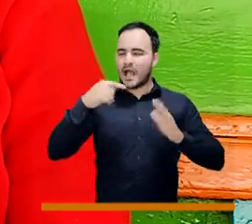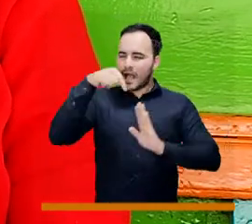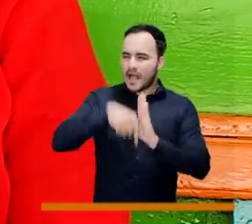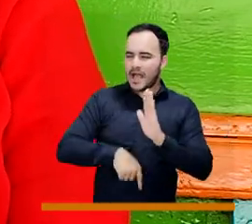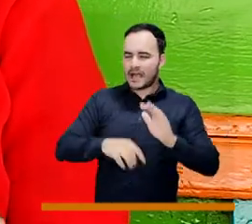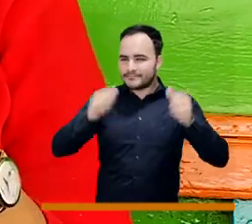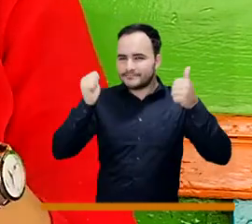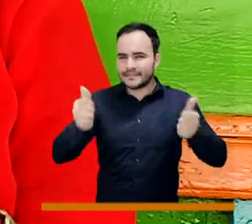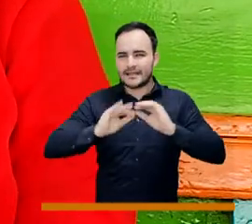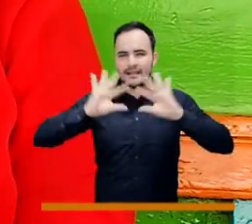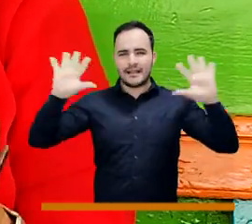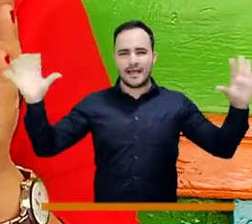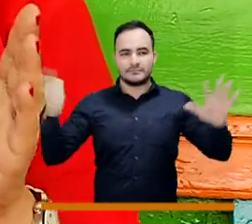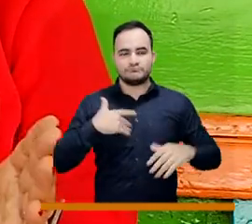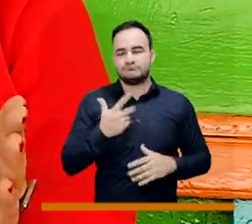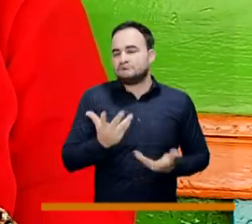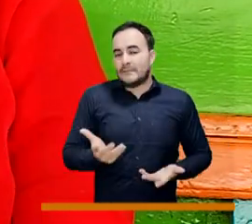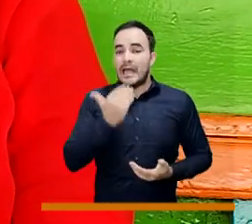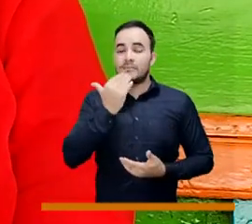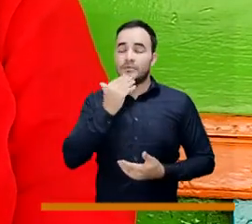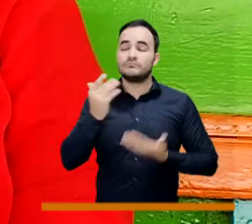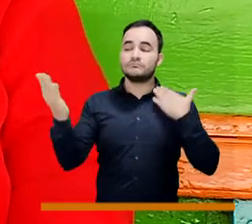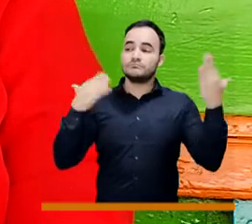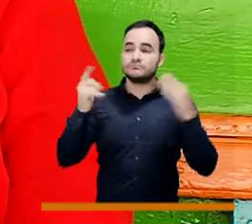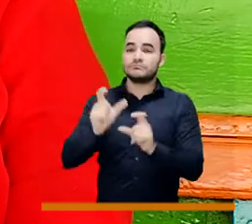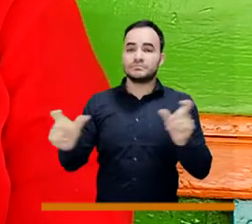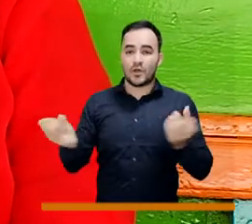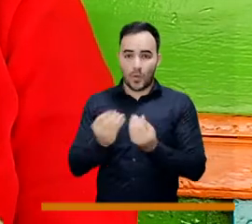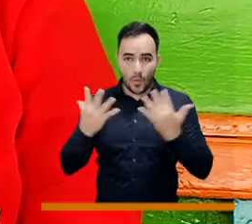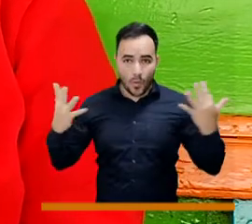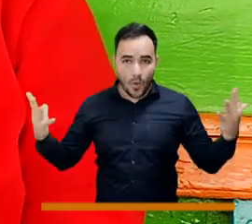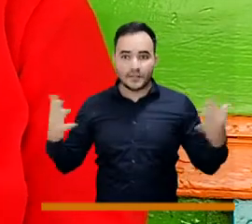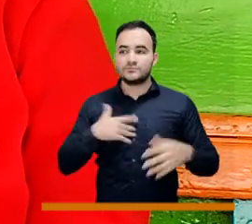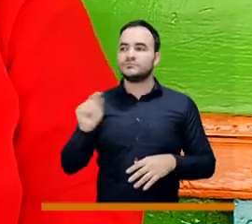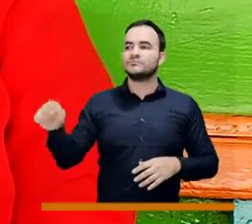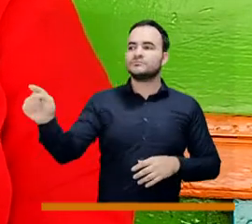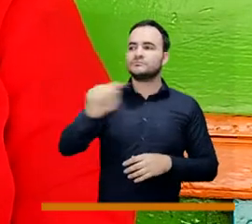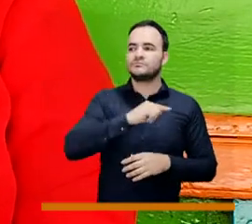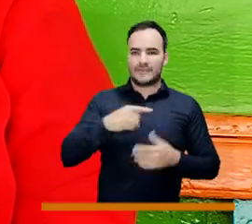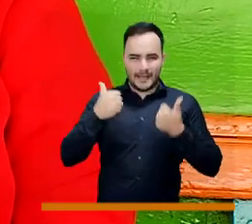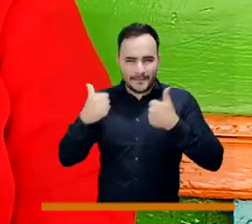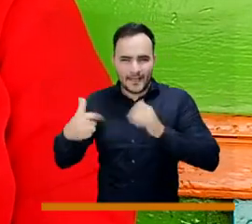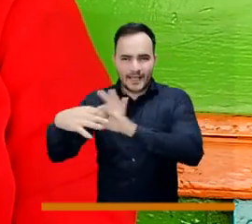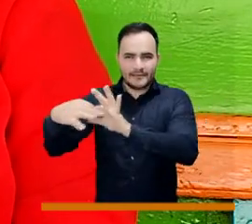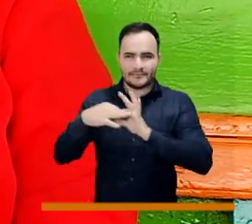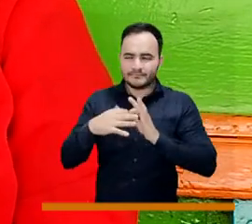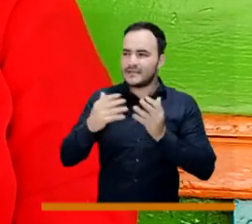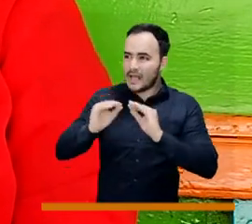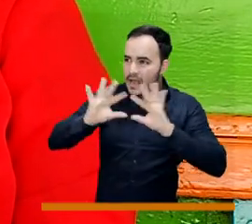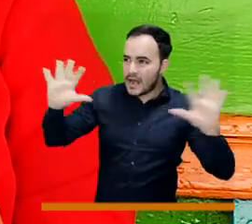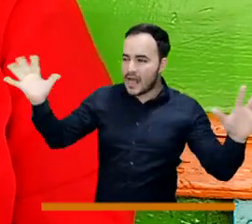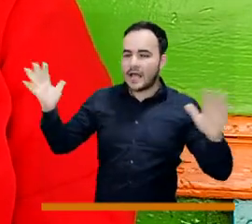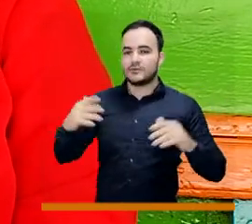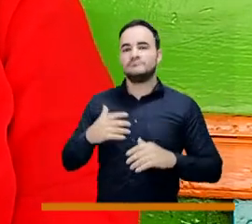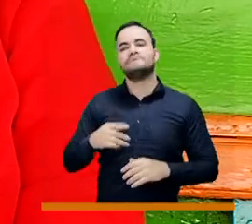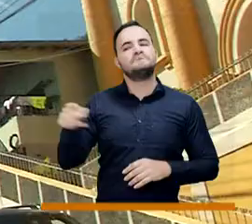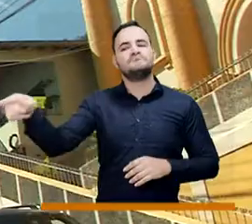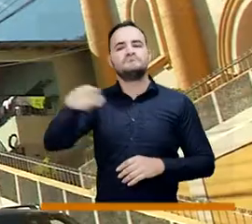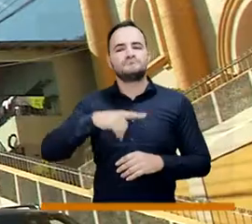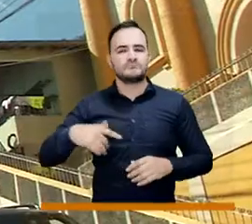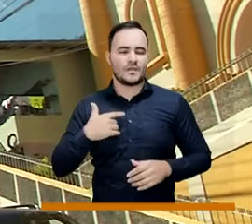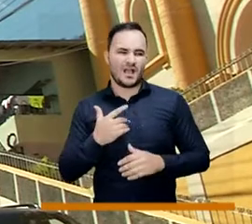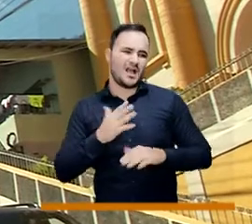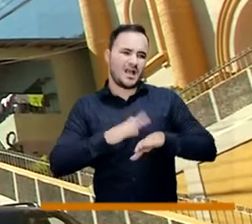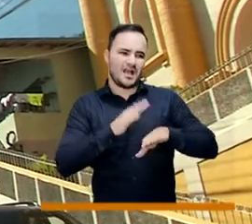detalle, que sepamos cuántos campesinos, campesinas y otras personas viven en los corregimientos, es imposible tener